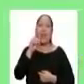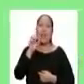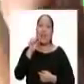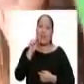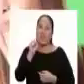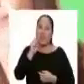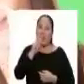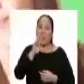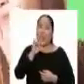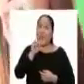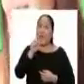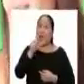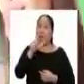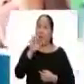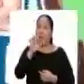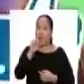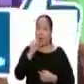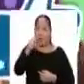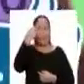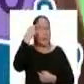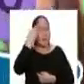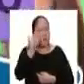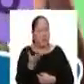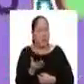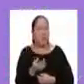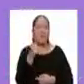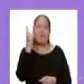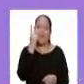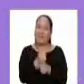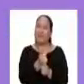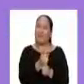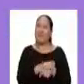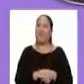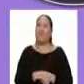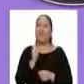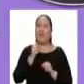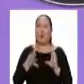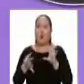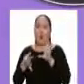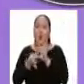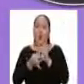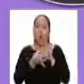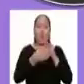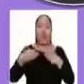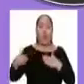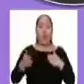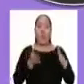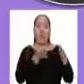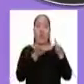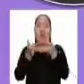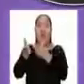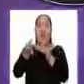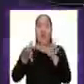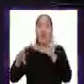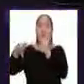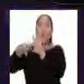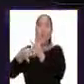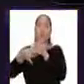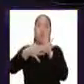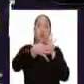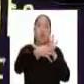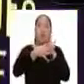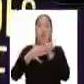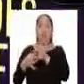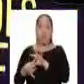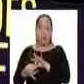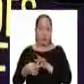ver, veamos. Pensemos. Correcto. Un conjunto de vías o caminos unidos entre sí. ¿Y sabes